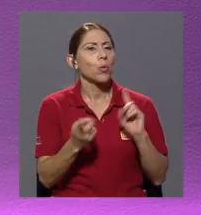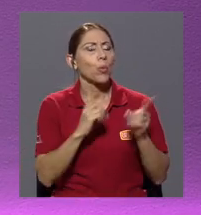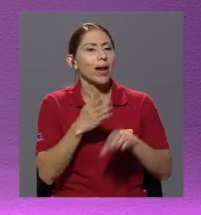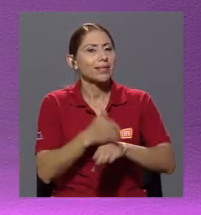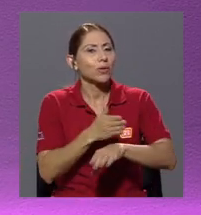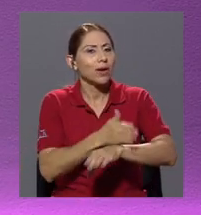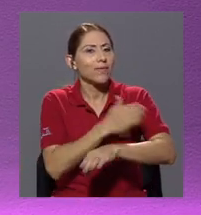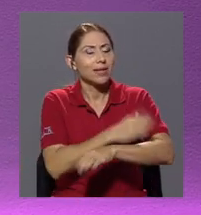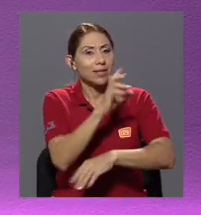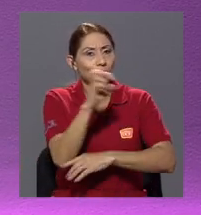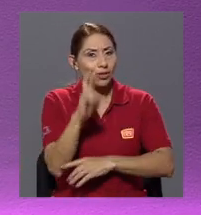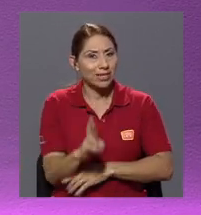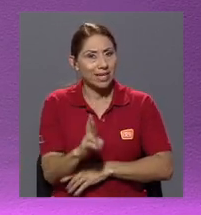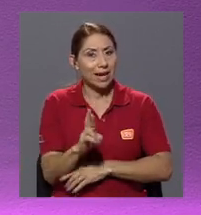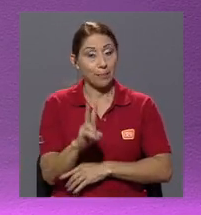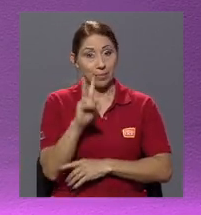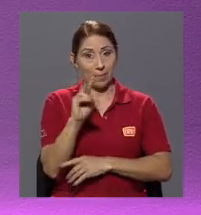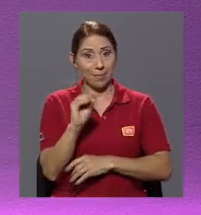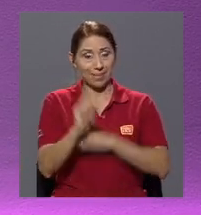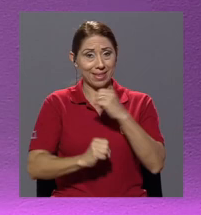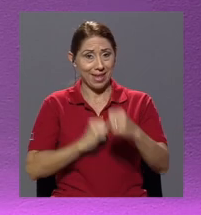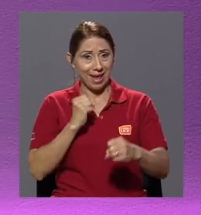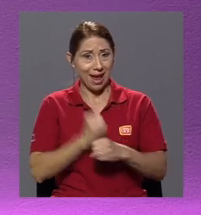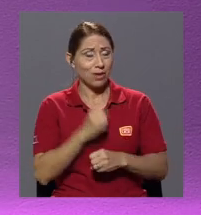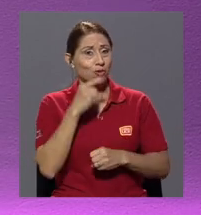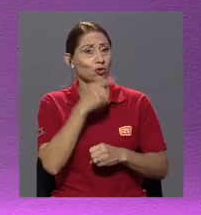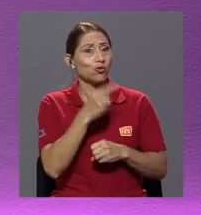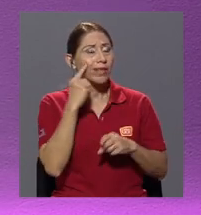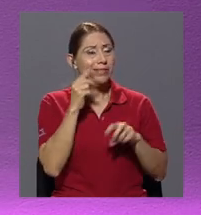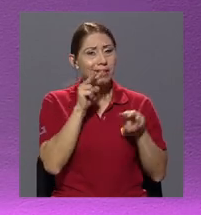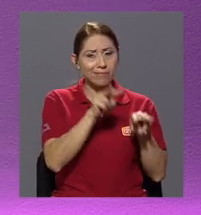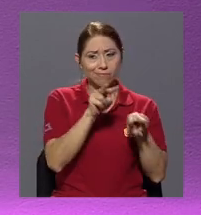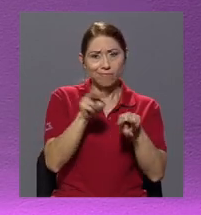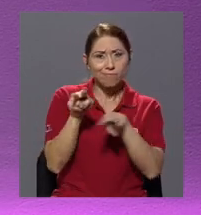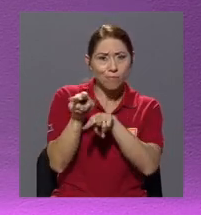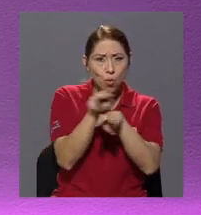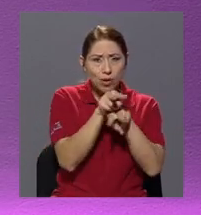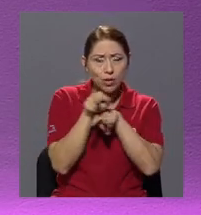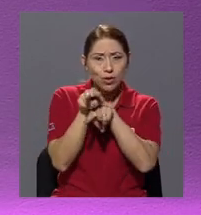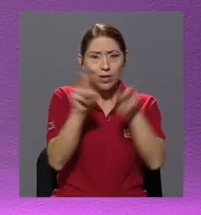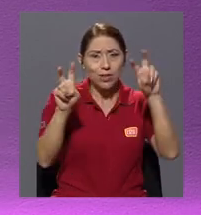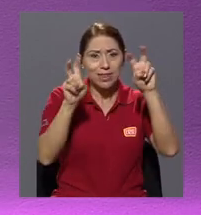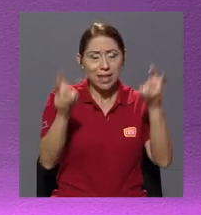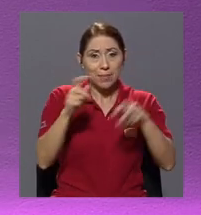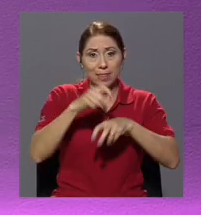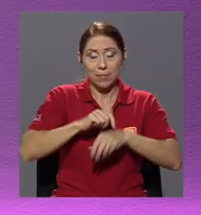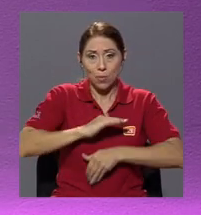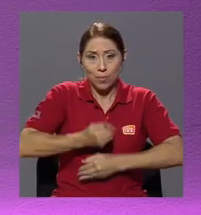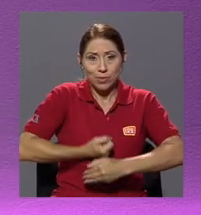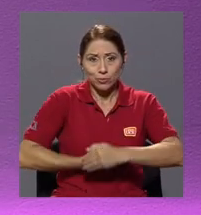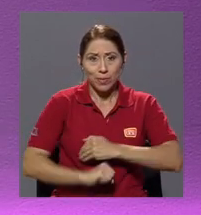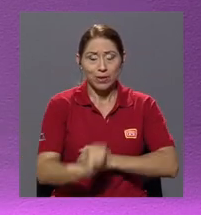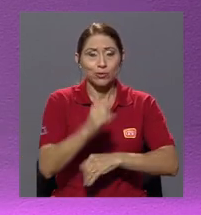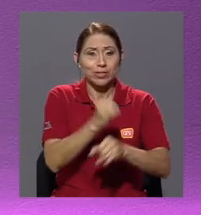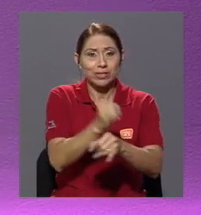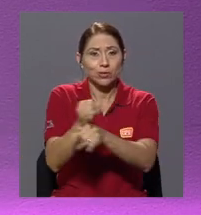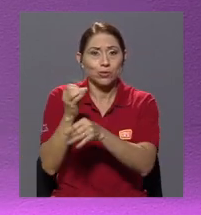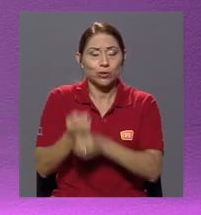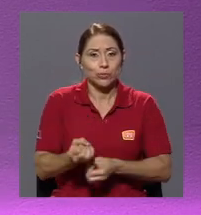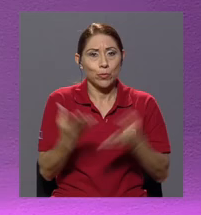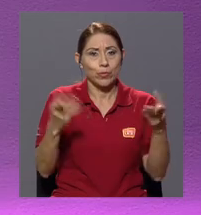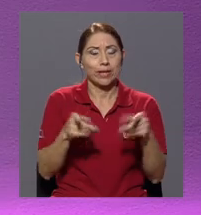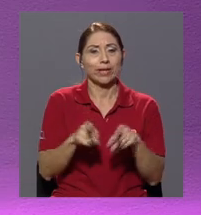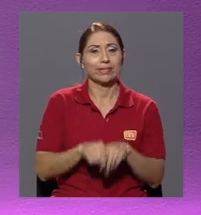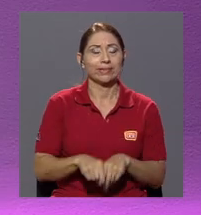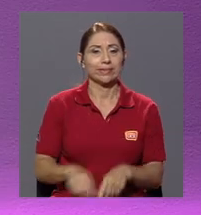el avance en costa rica en estas dos décadas que usted ya visualizando y monitoreando el tema de los partos en las instituciones públicas